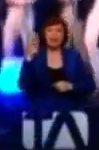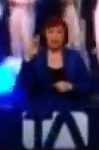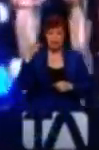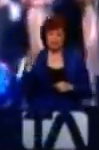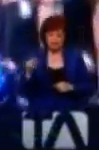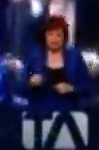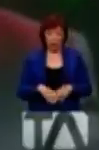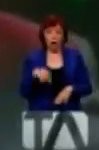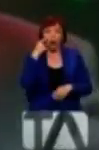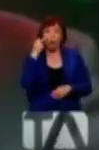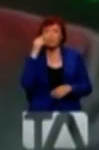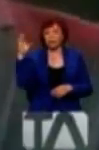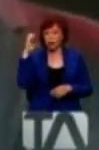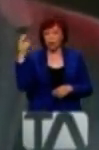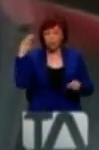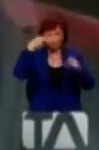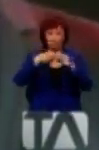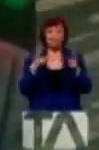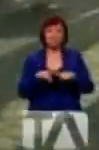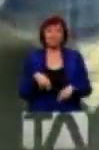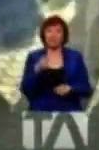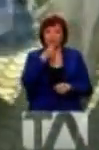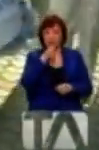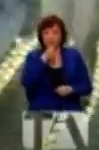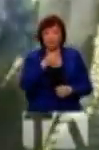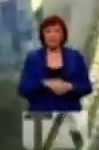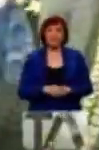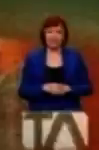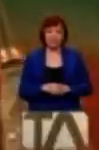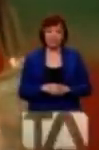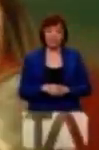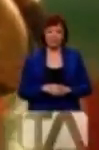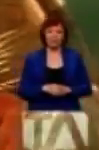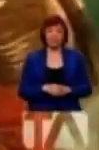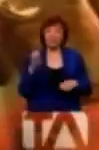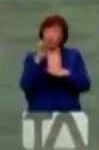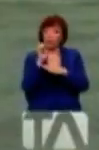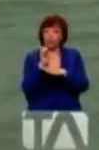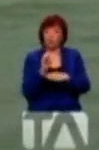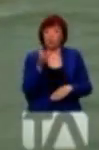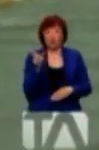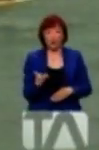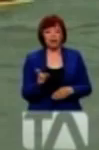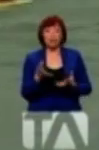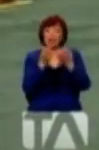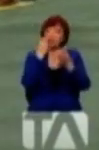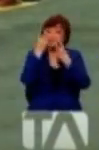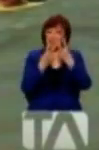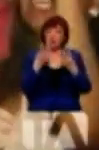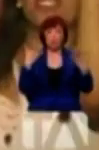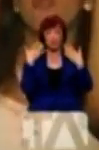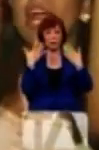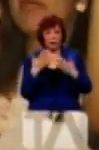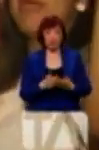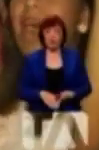Alberto Barros y el artista chileno Américo. Desde ya los ecuatorianos y extranjeros que visitan la urbe se preparan